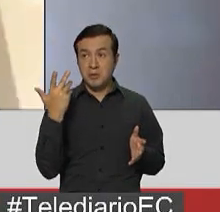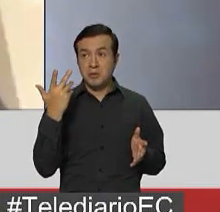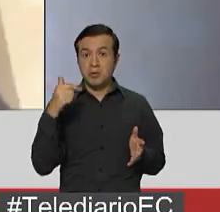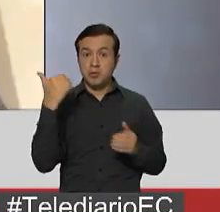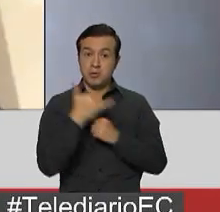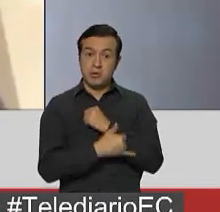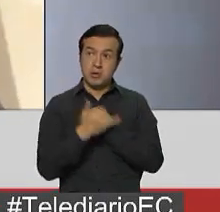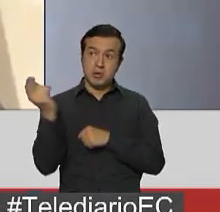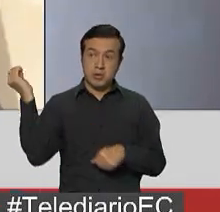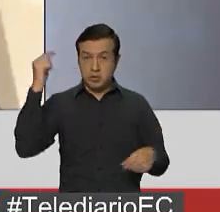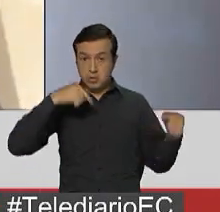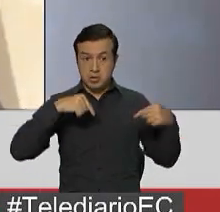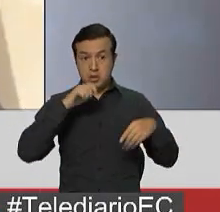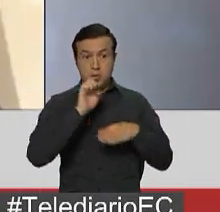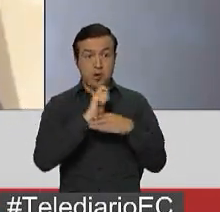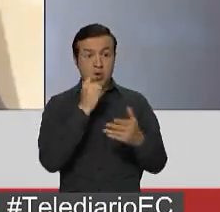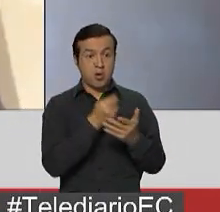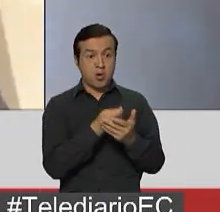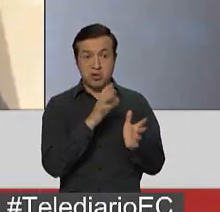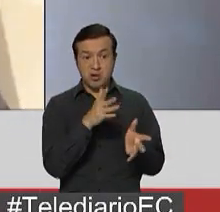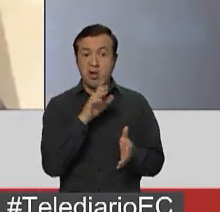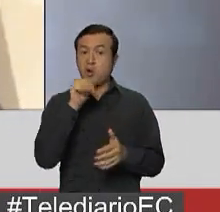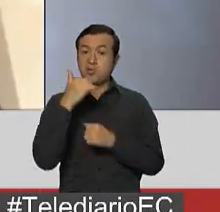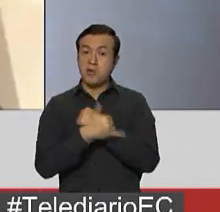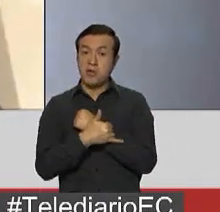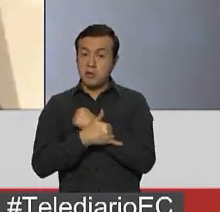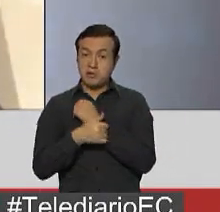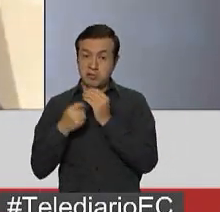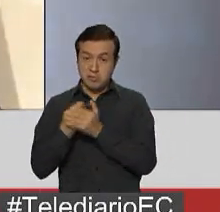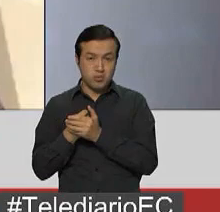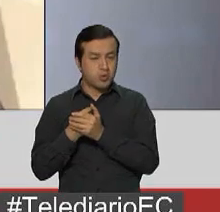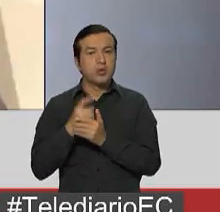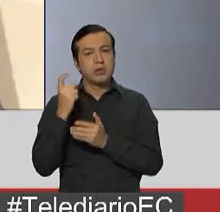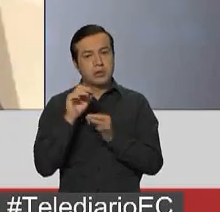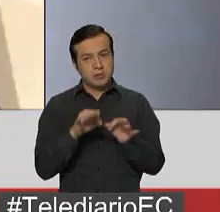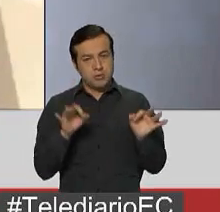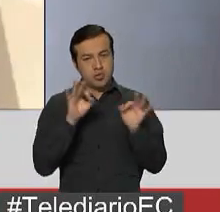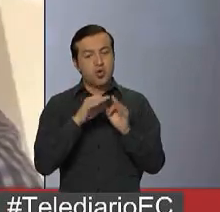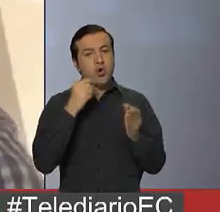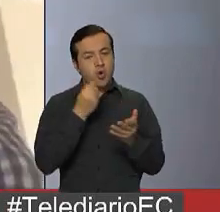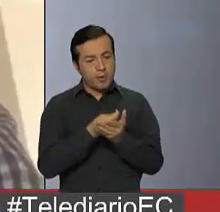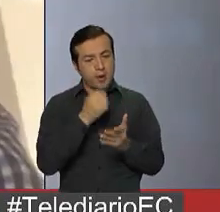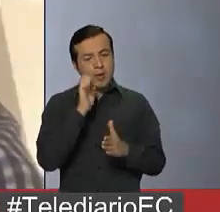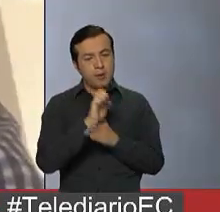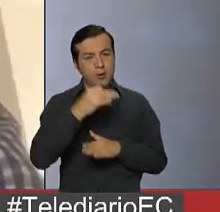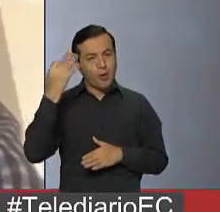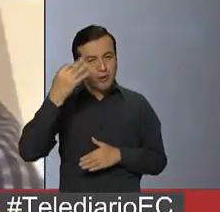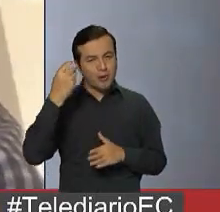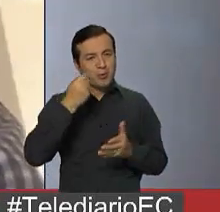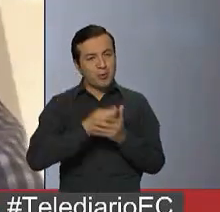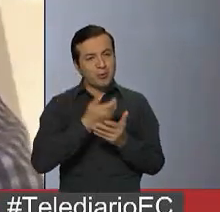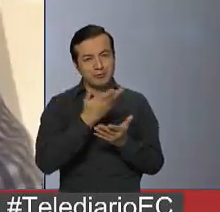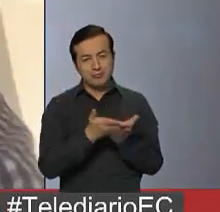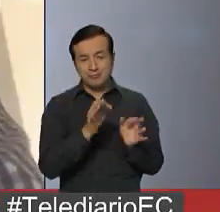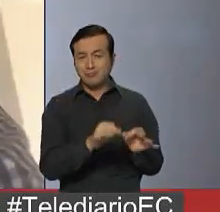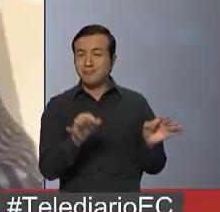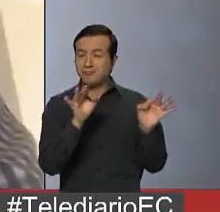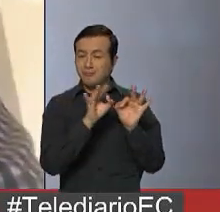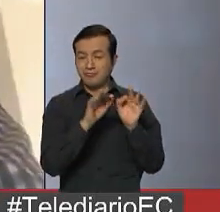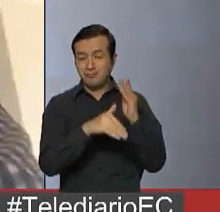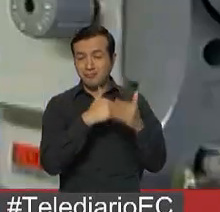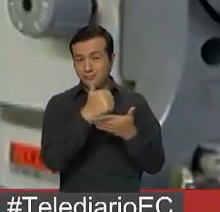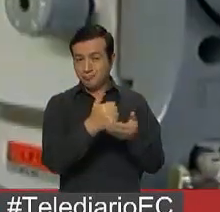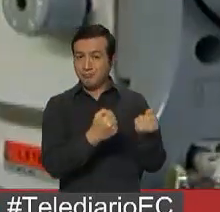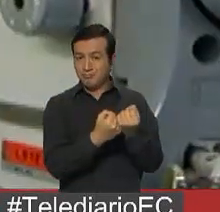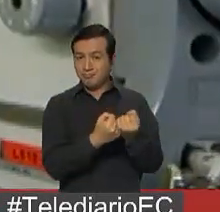extranjero no he hecho ecuatoriano no vamos a salir desde este martirio desde desde este proceso mal habido que estamos